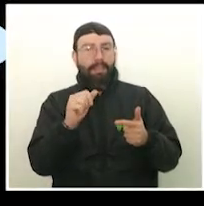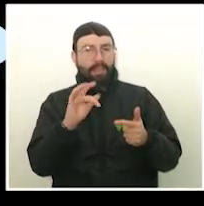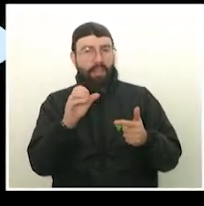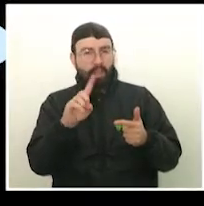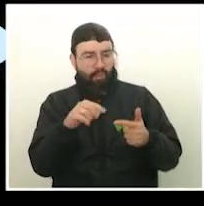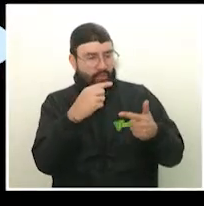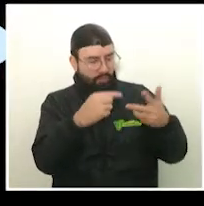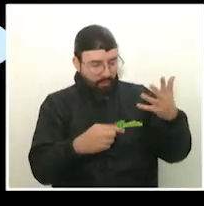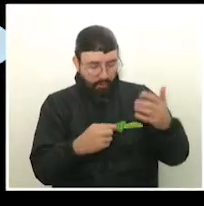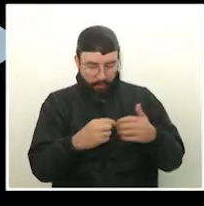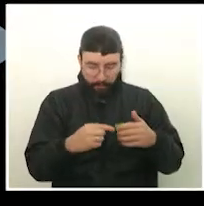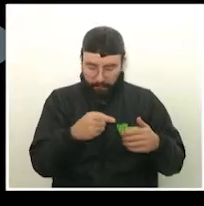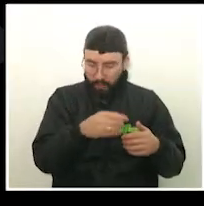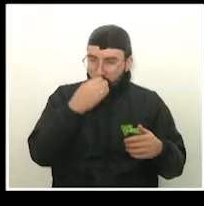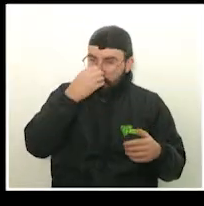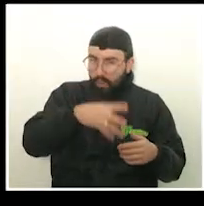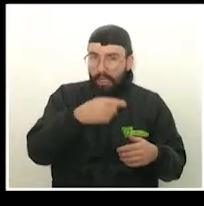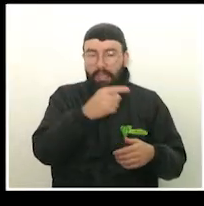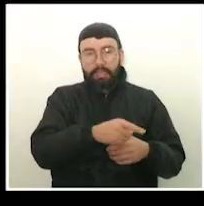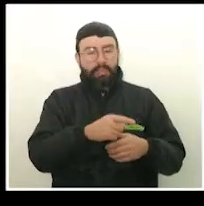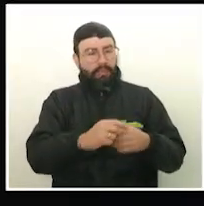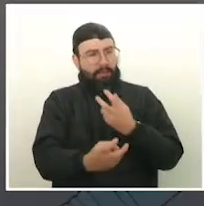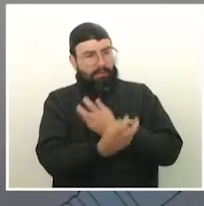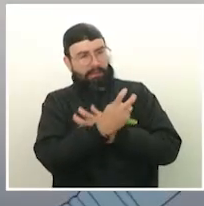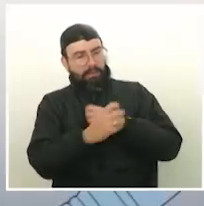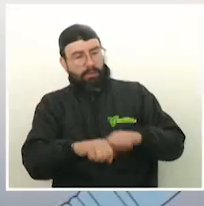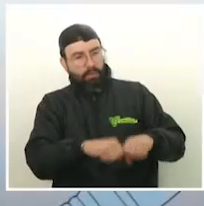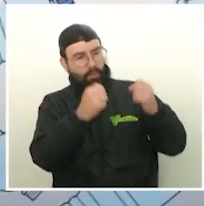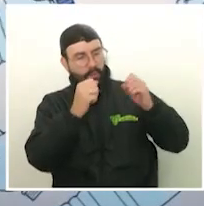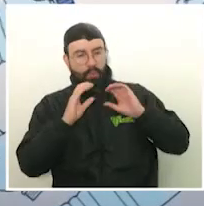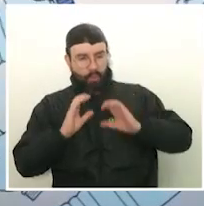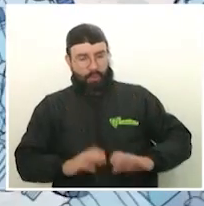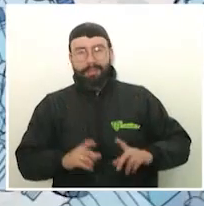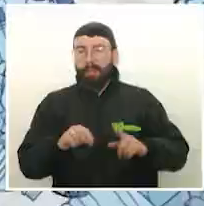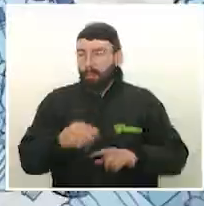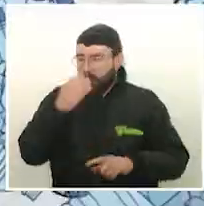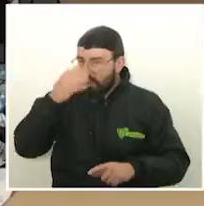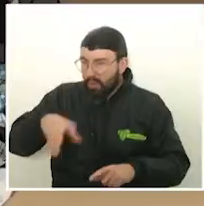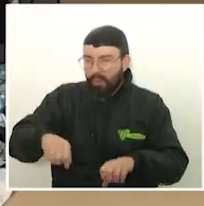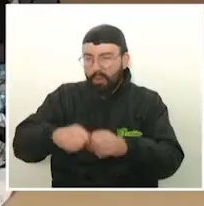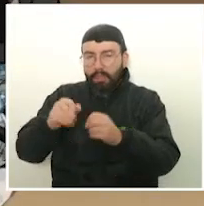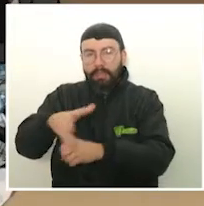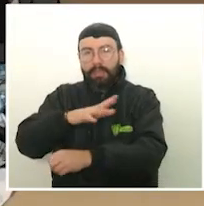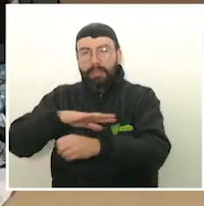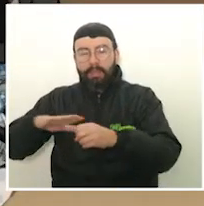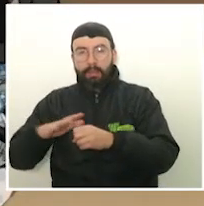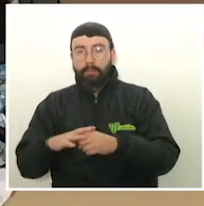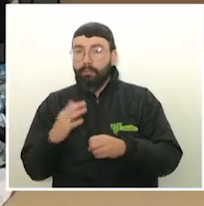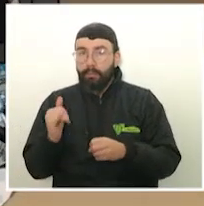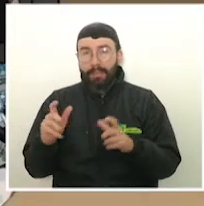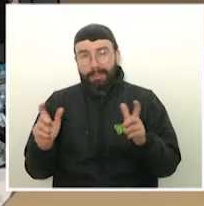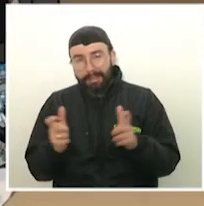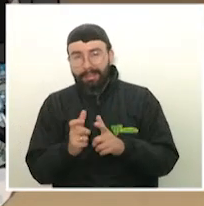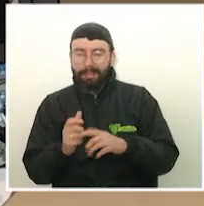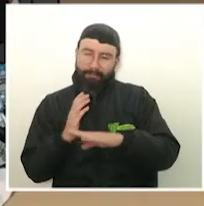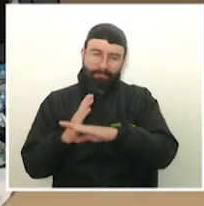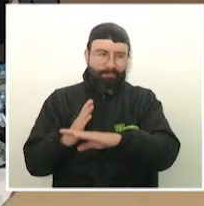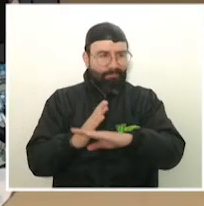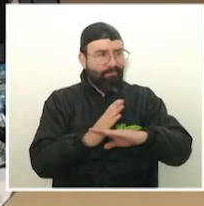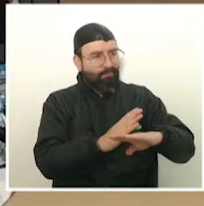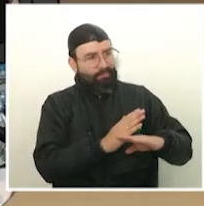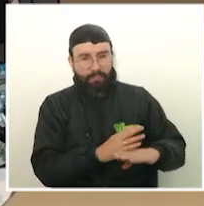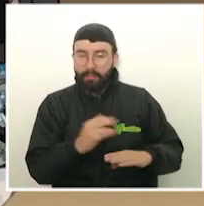son tóxicos tanto para el medio ambiente como para nuestro cuerpo. Reducir el uso y el impacto que los plásticos tienen sobre